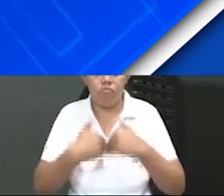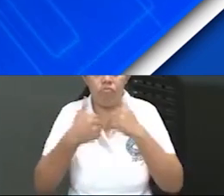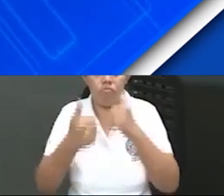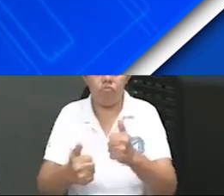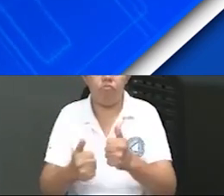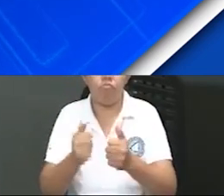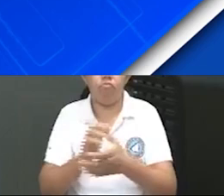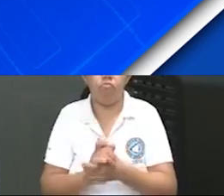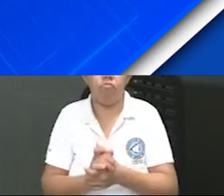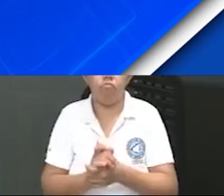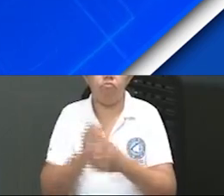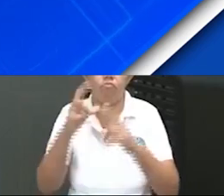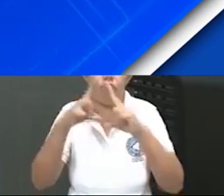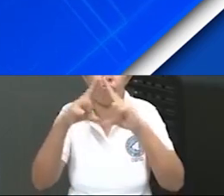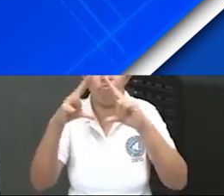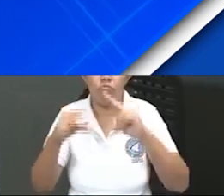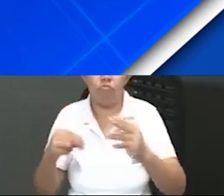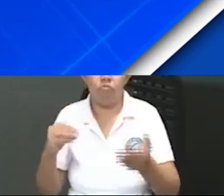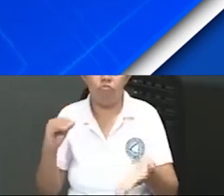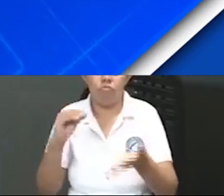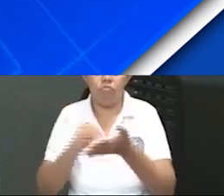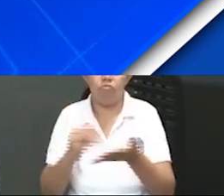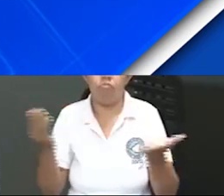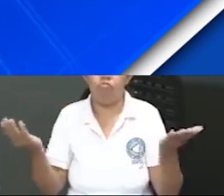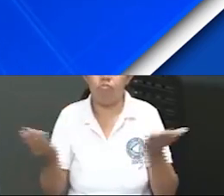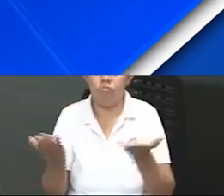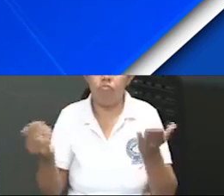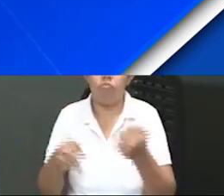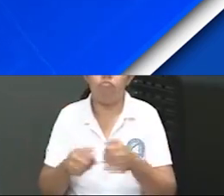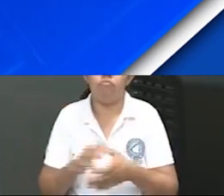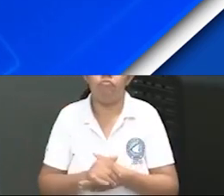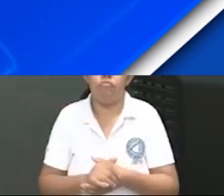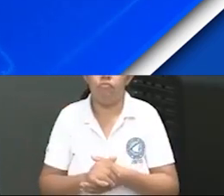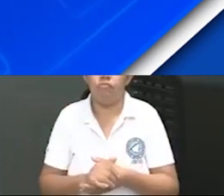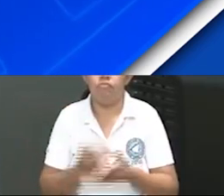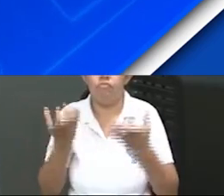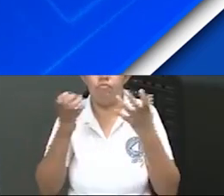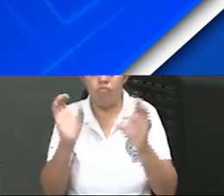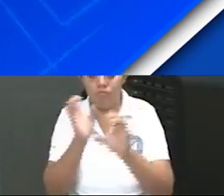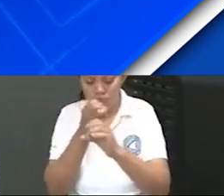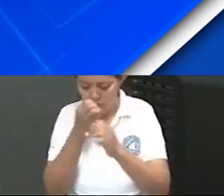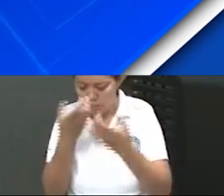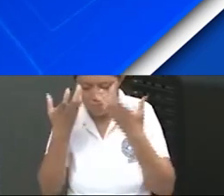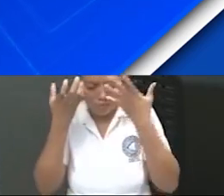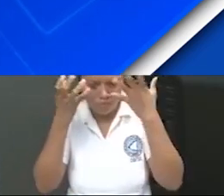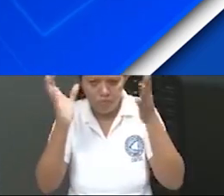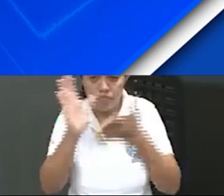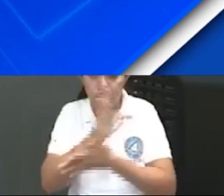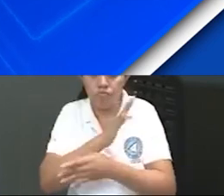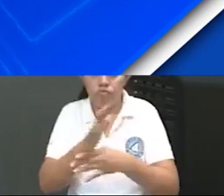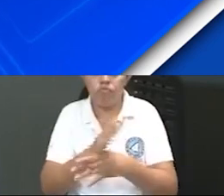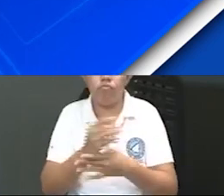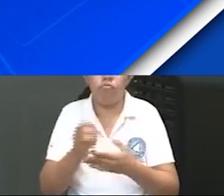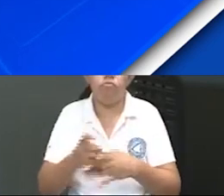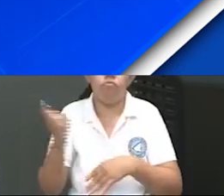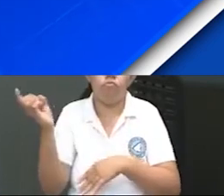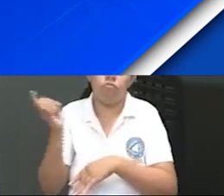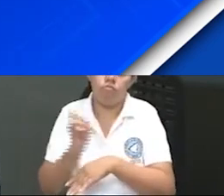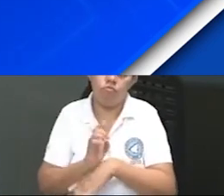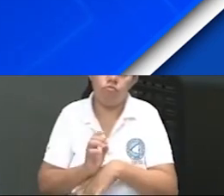Salud de la República de Nicaragua, así como también los equipos, insumos y consumibles